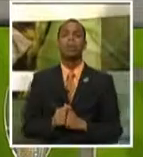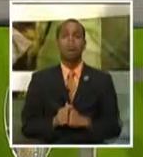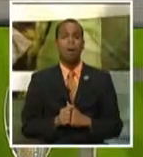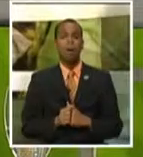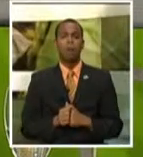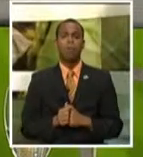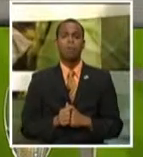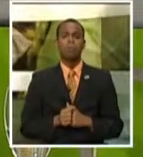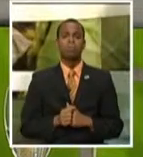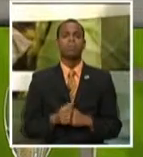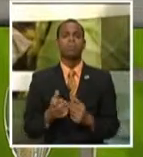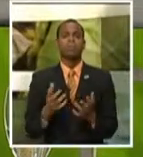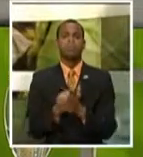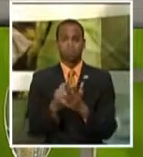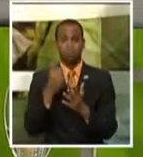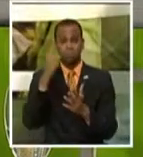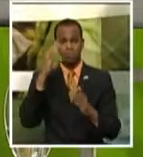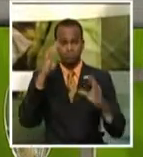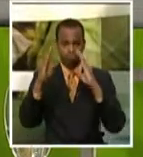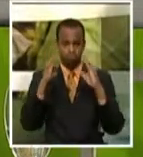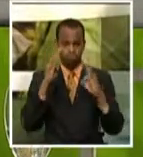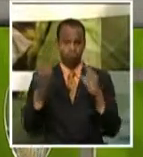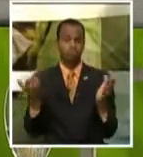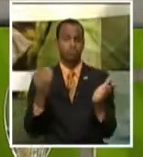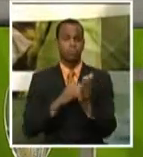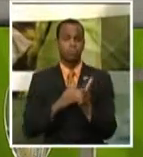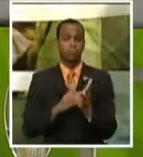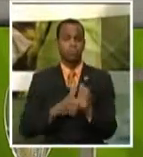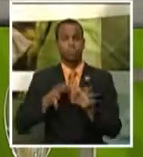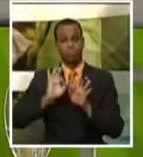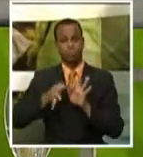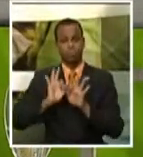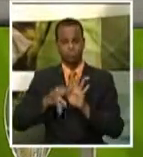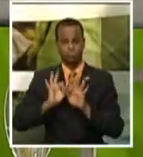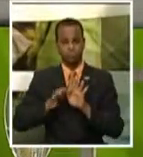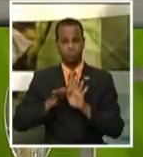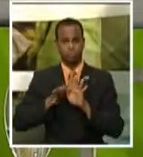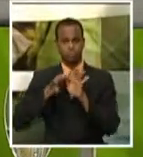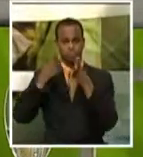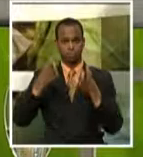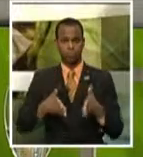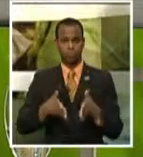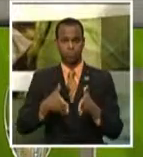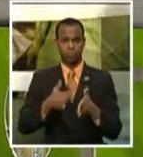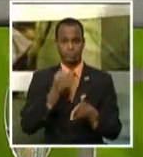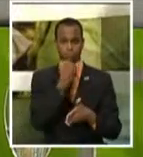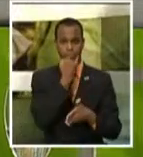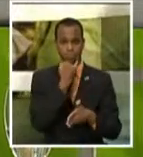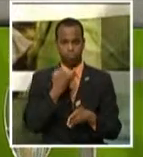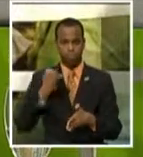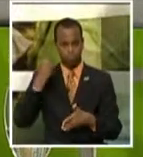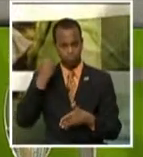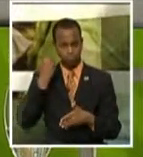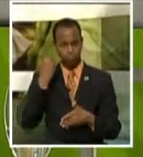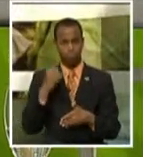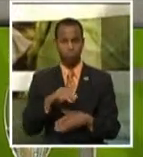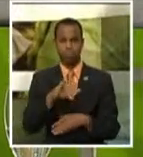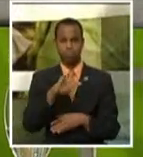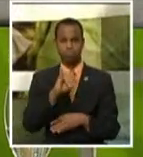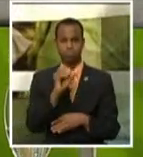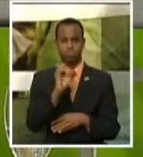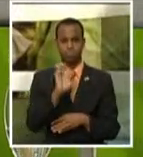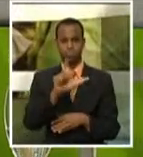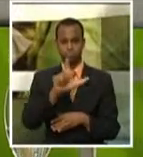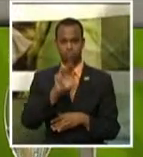para saludar y presentar por igual a nuestro intérprete, Joel Mercado,